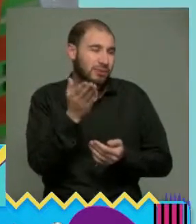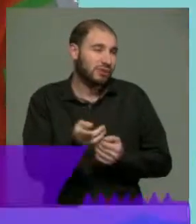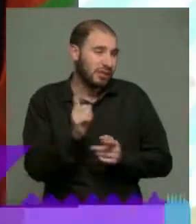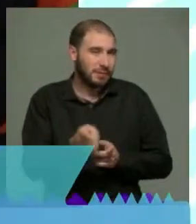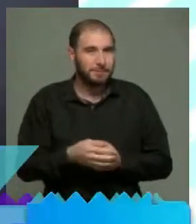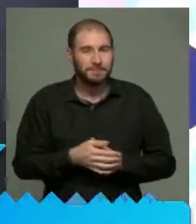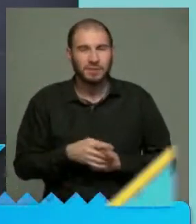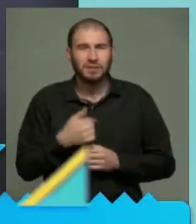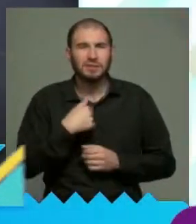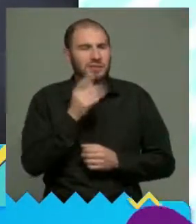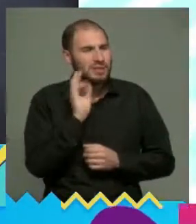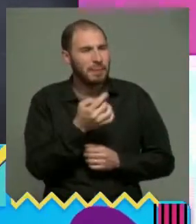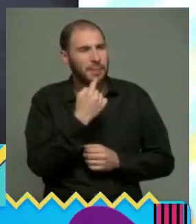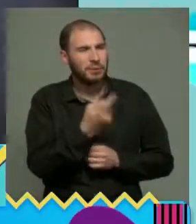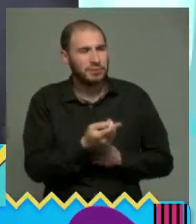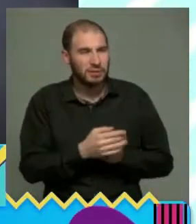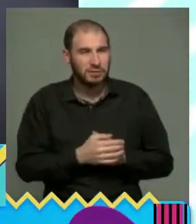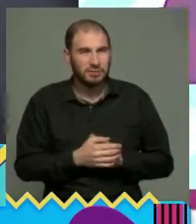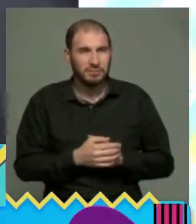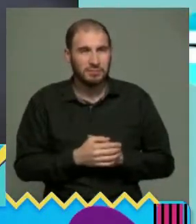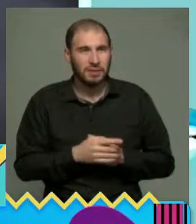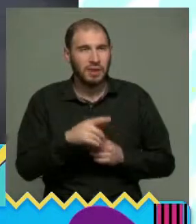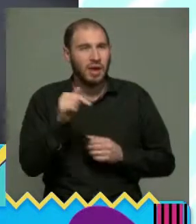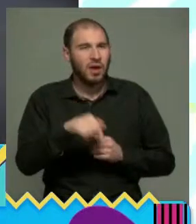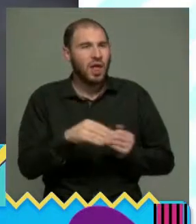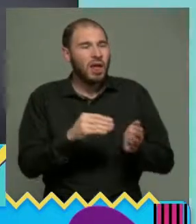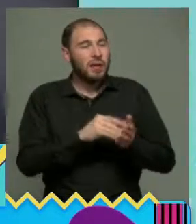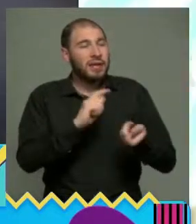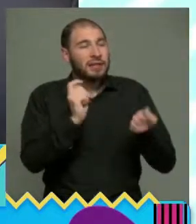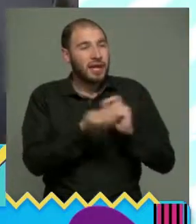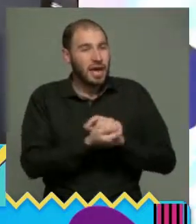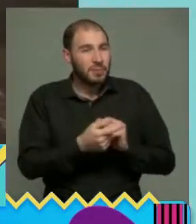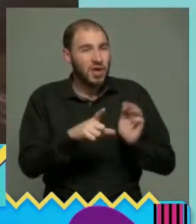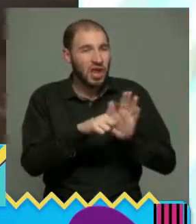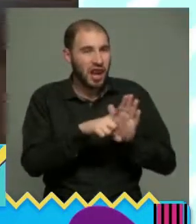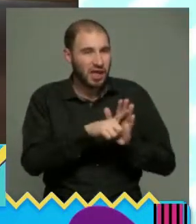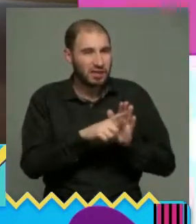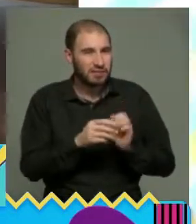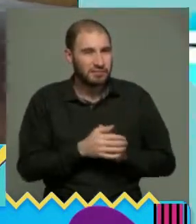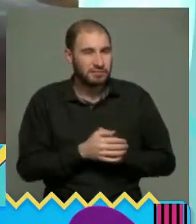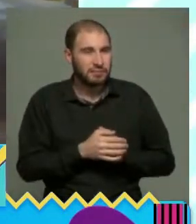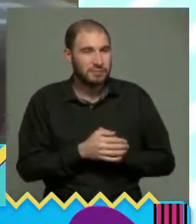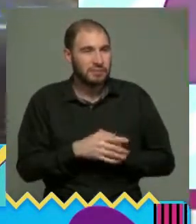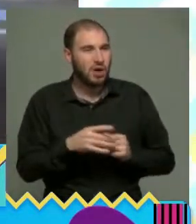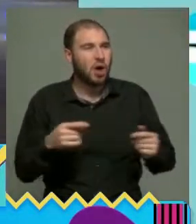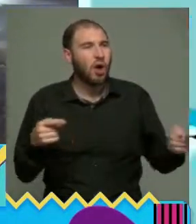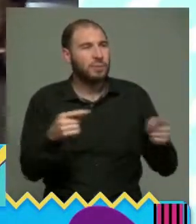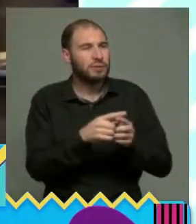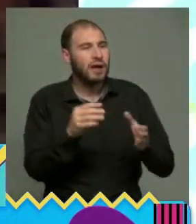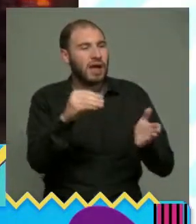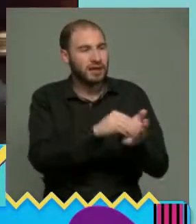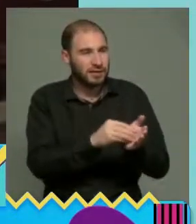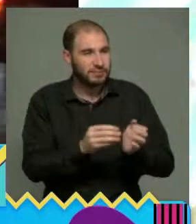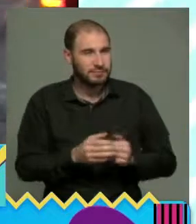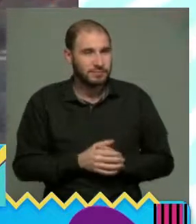Me gustaría saber, Jorge, en este momento, la modificación de ley, lo que se quiere llegar a incorporar,